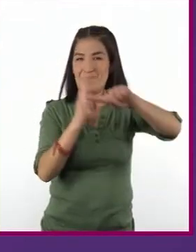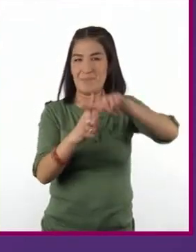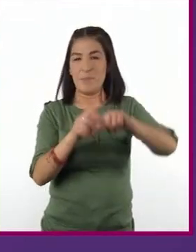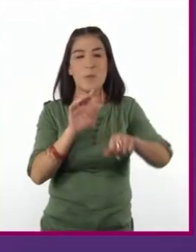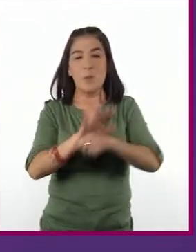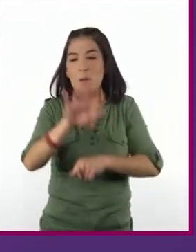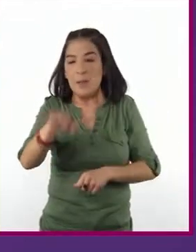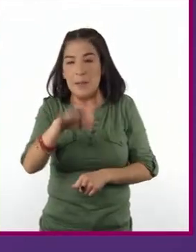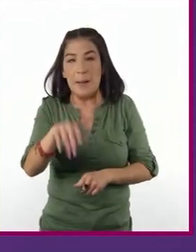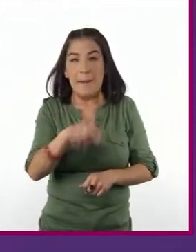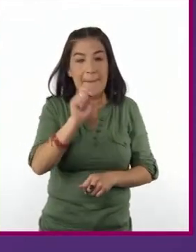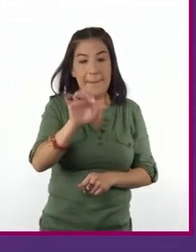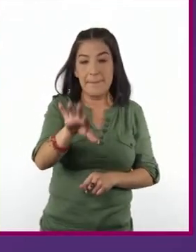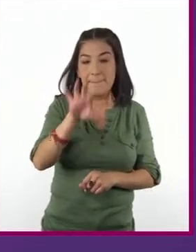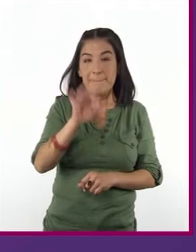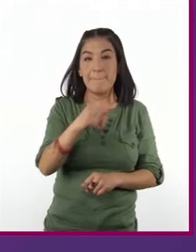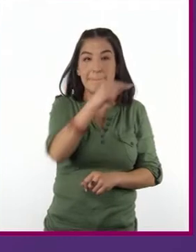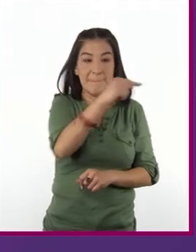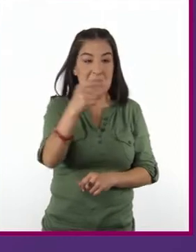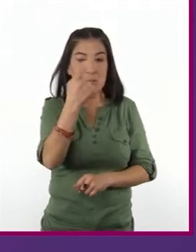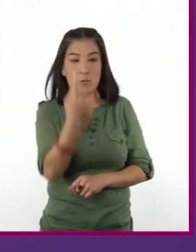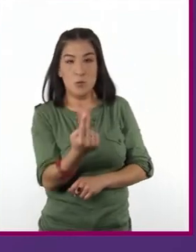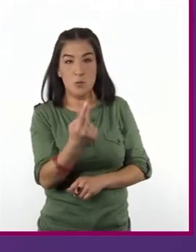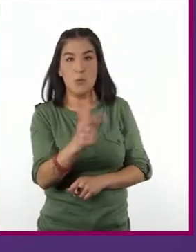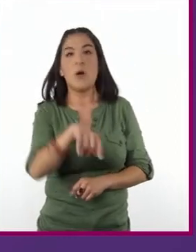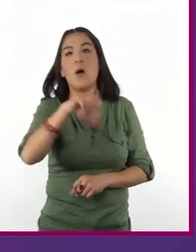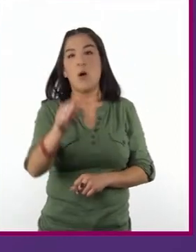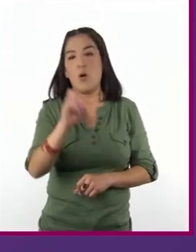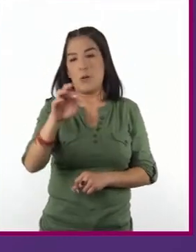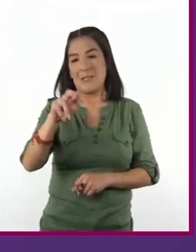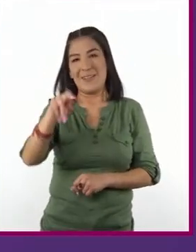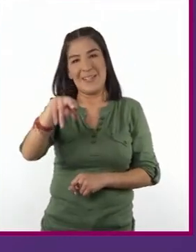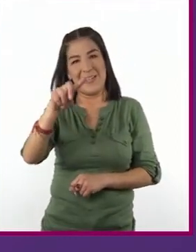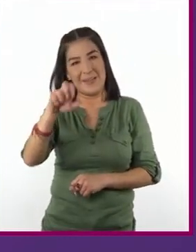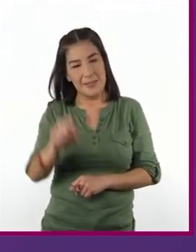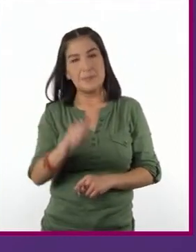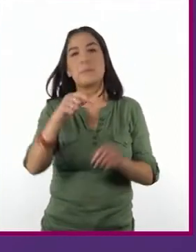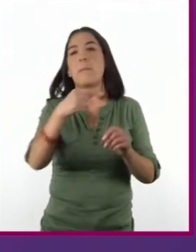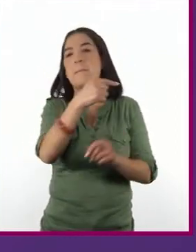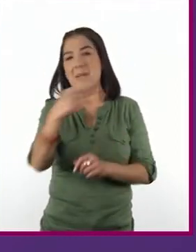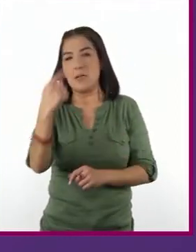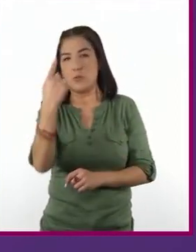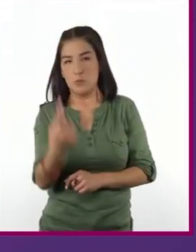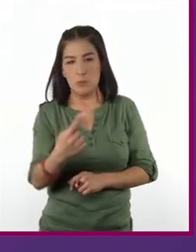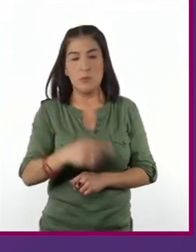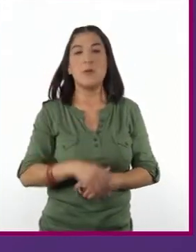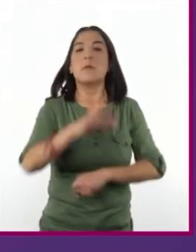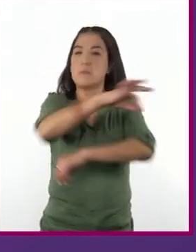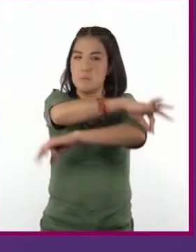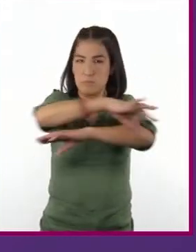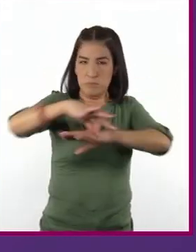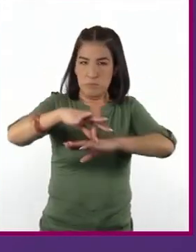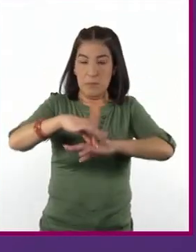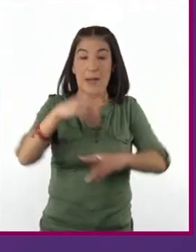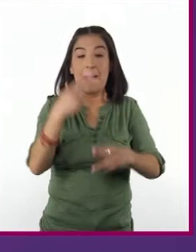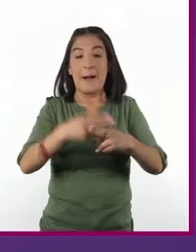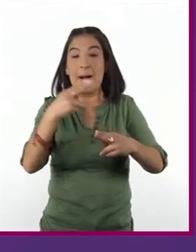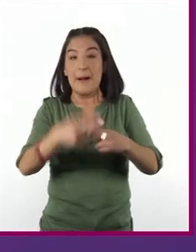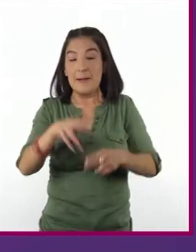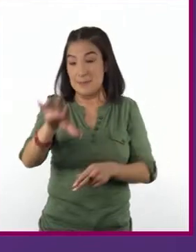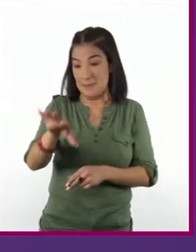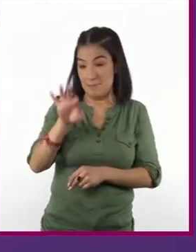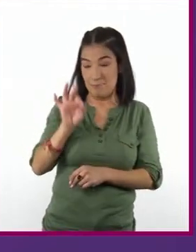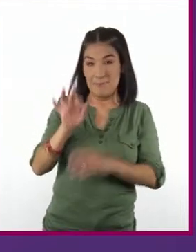a menos 1. Luego, en el eje de las ordenadas, localizamos menos 1. Trazamos líneas hasta que se